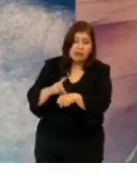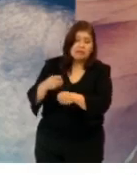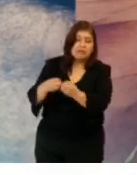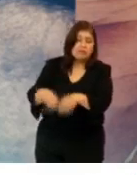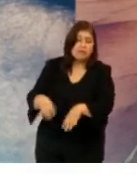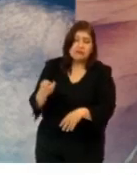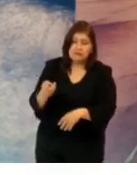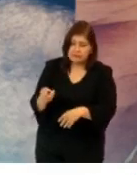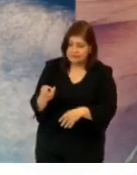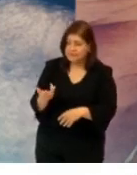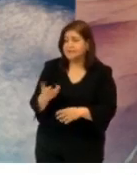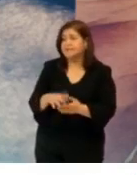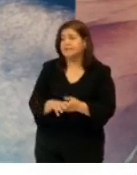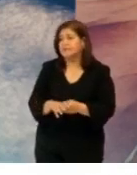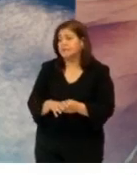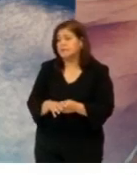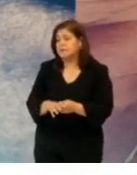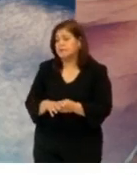es mejor todavía.